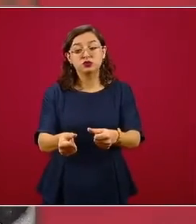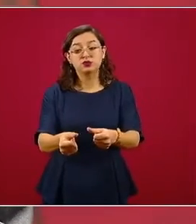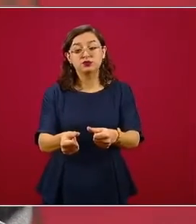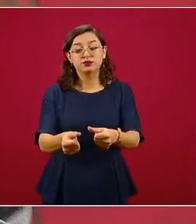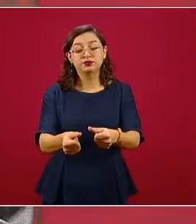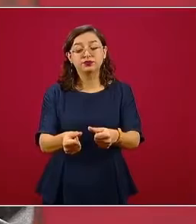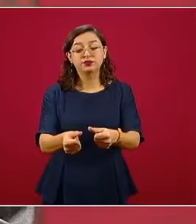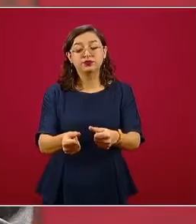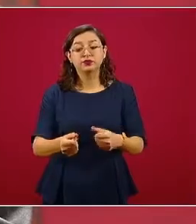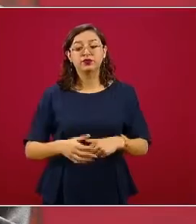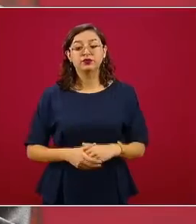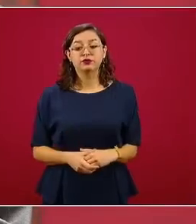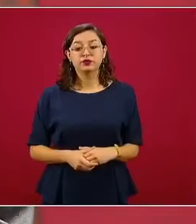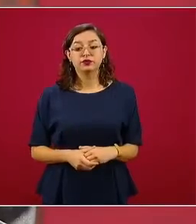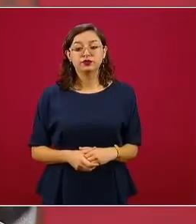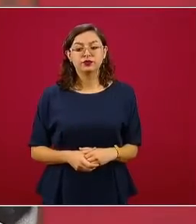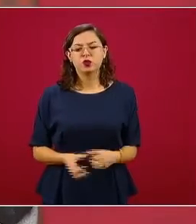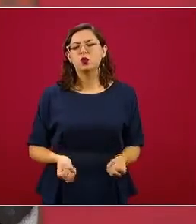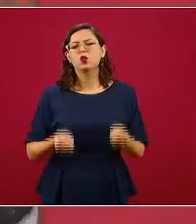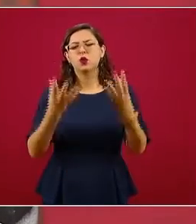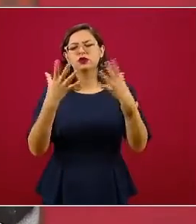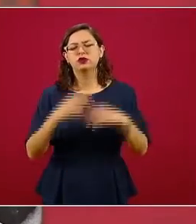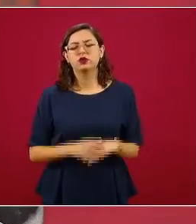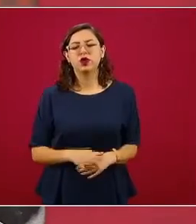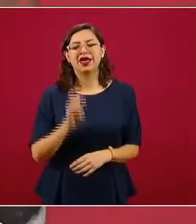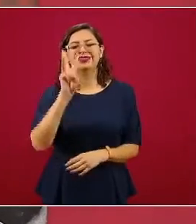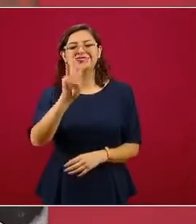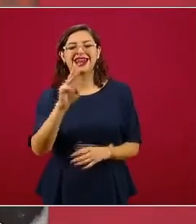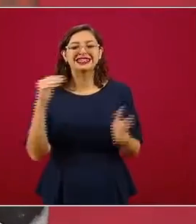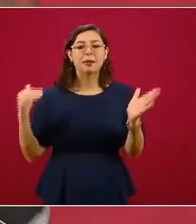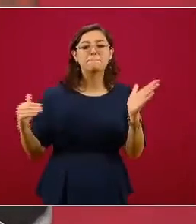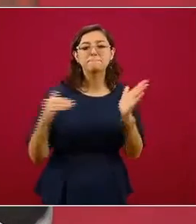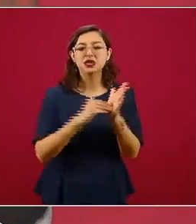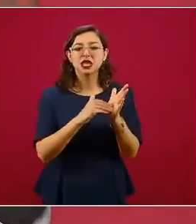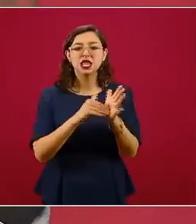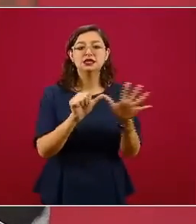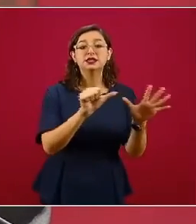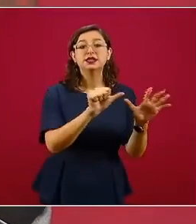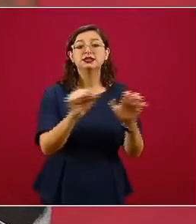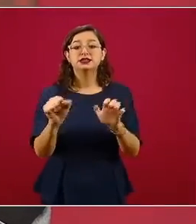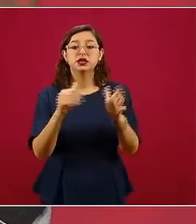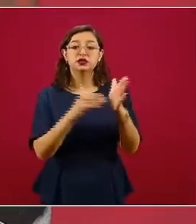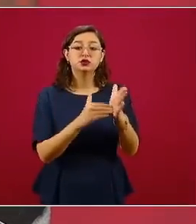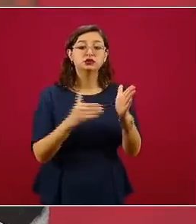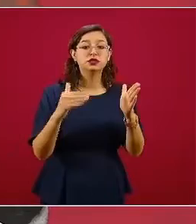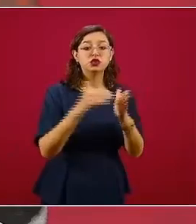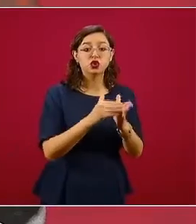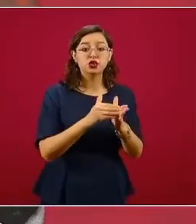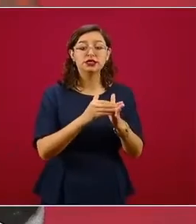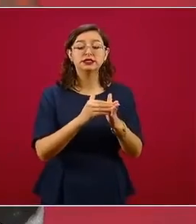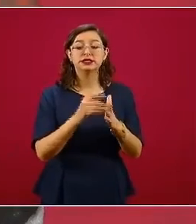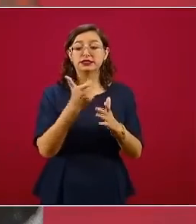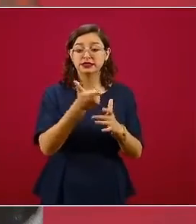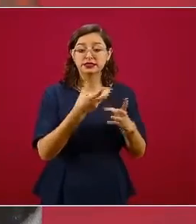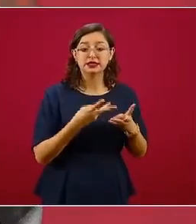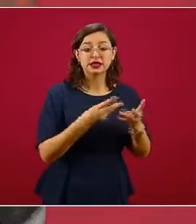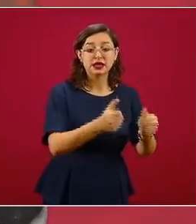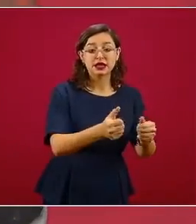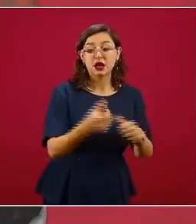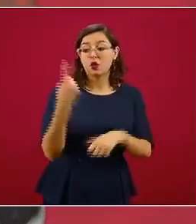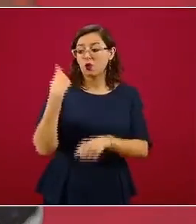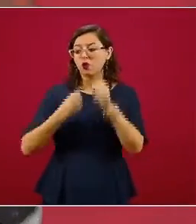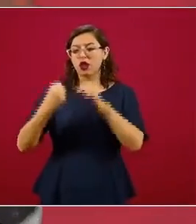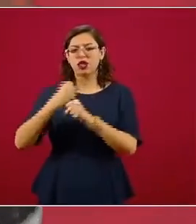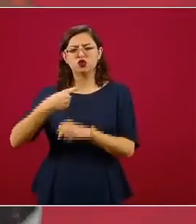El presupuesto de la presidencia fue de 3.600 millones de pesos. El año pasado nada más ejercimos